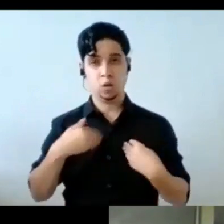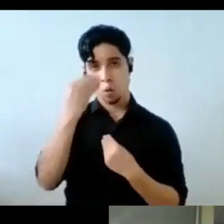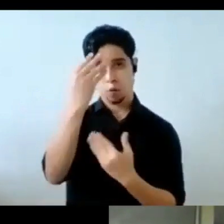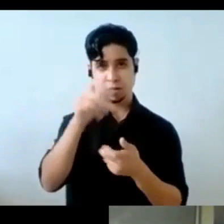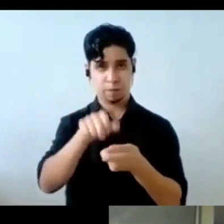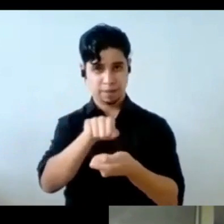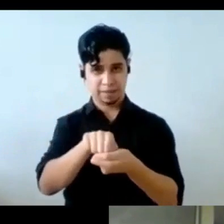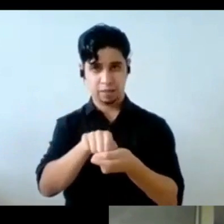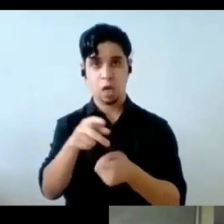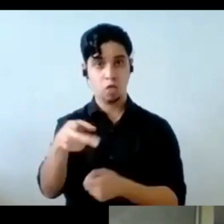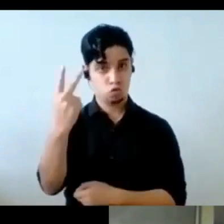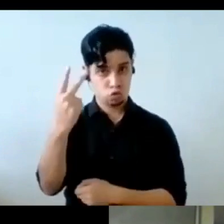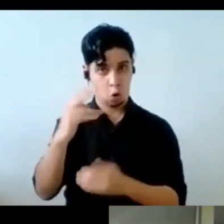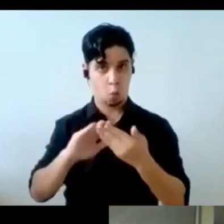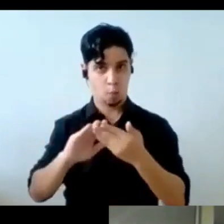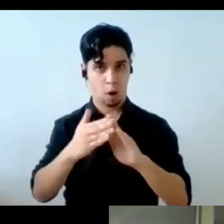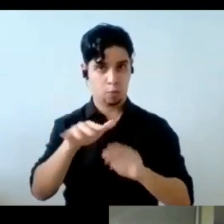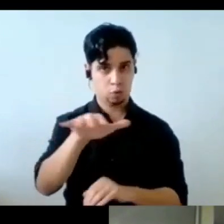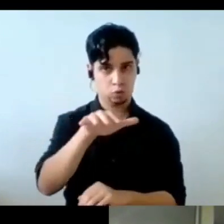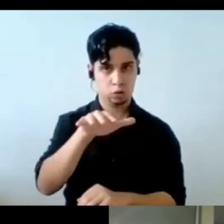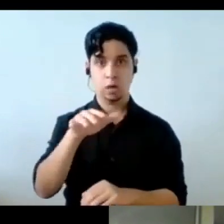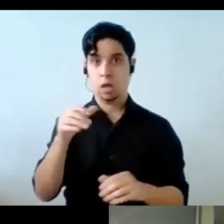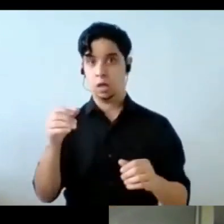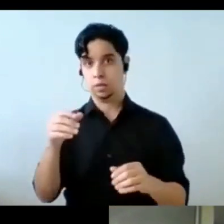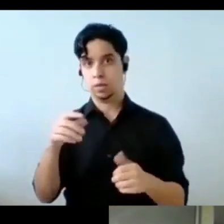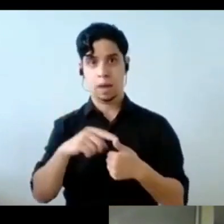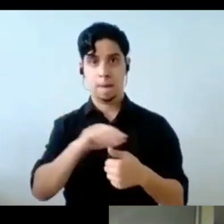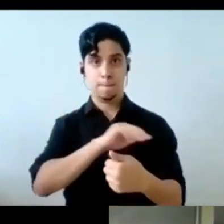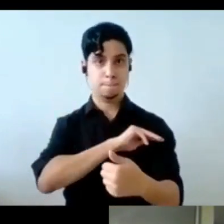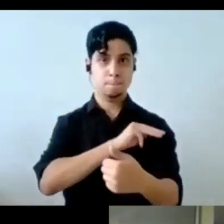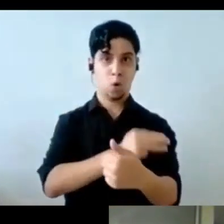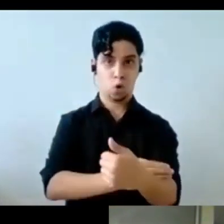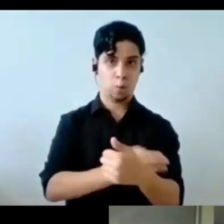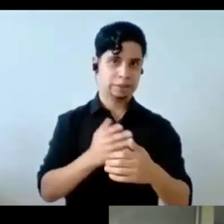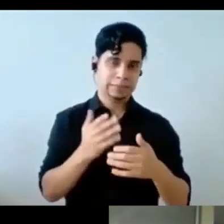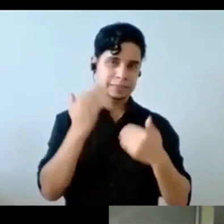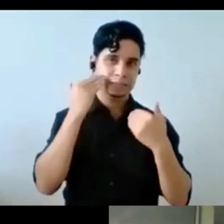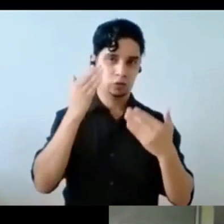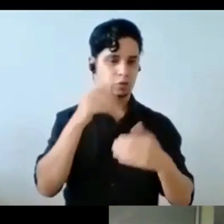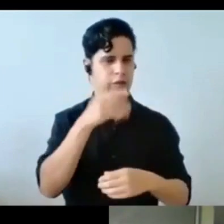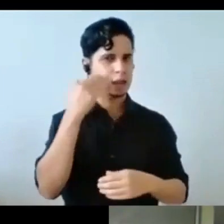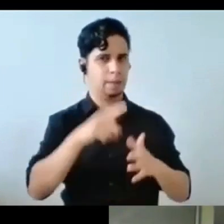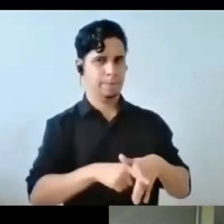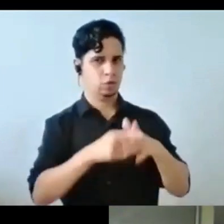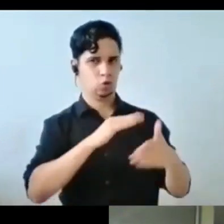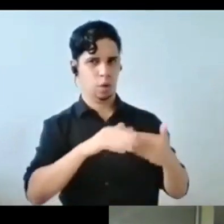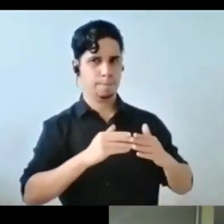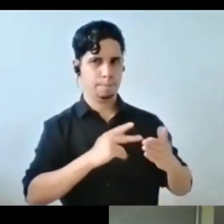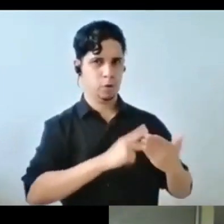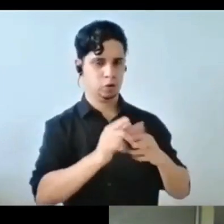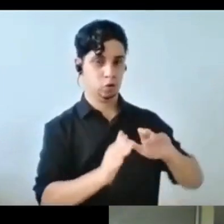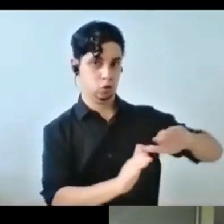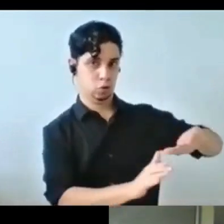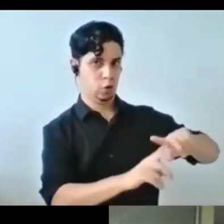pueblos. No tengo, lamentablemente, la información de Morovis, pero yo sé que Morovis fue la que comenzó todo esto. Tua Baja,